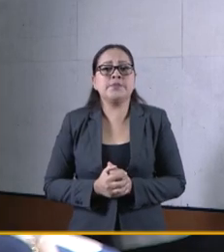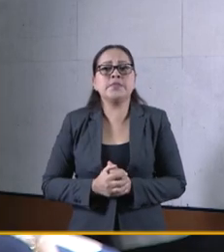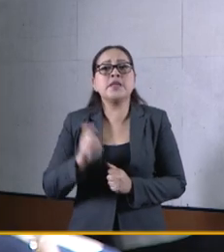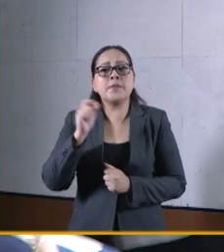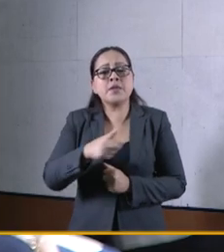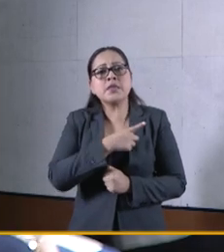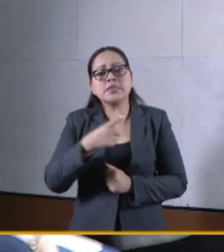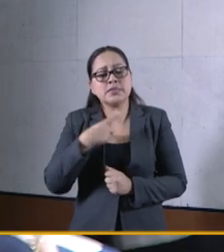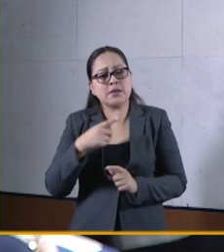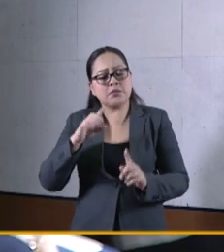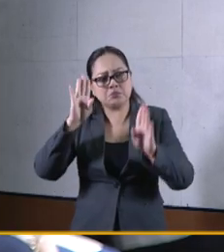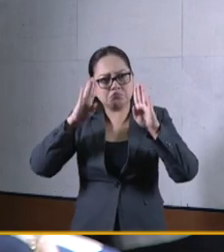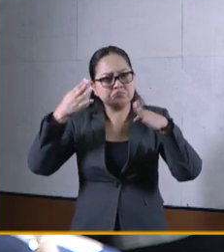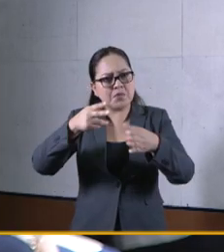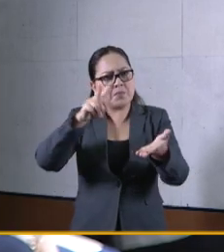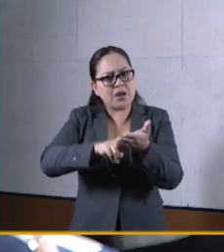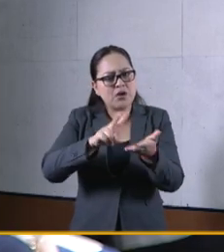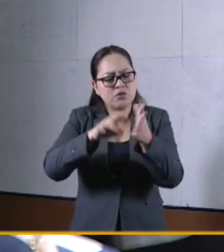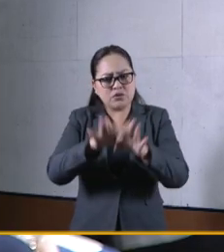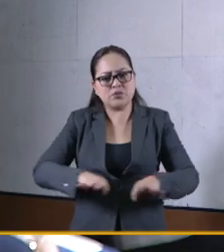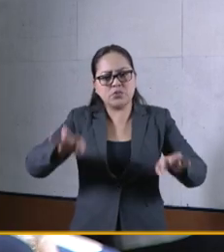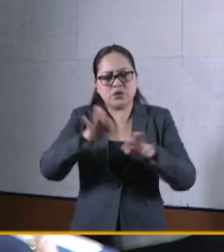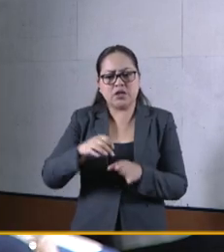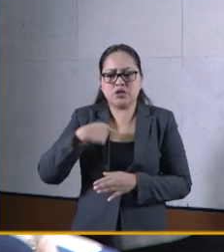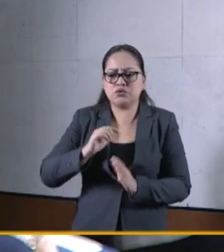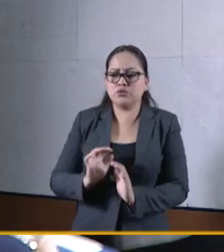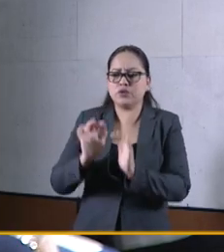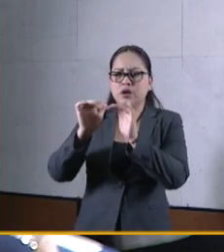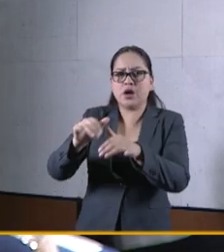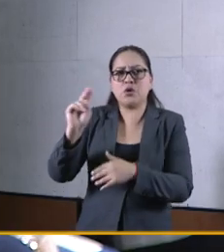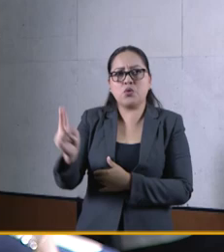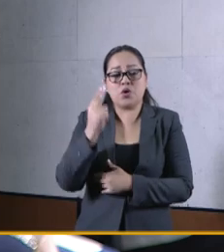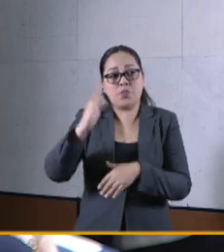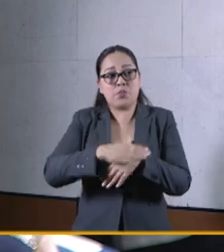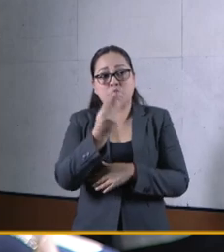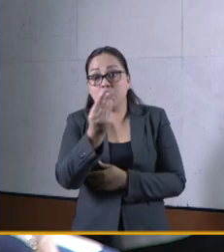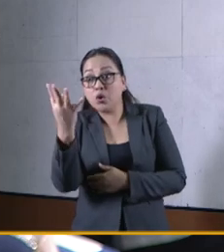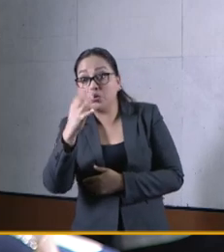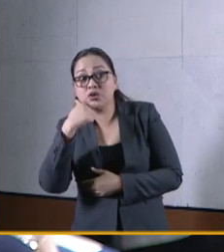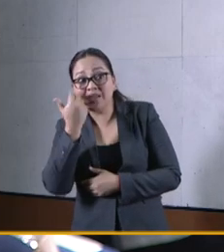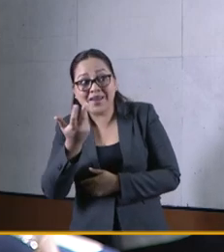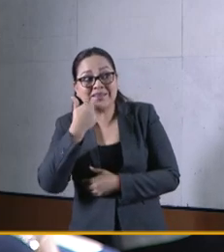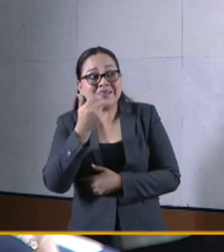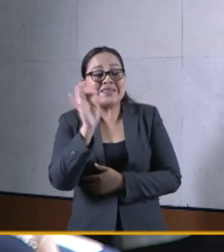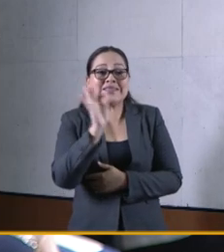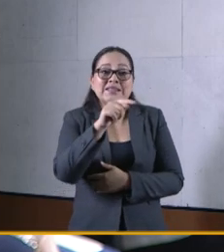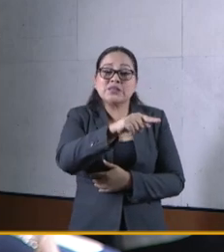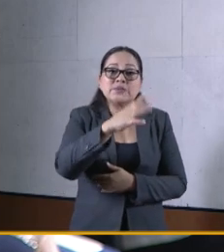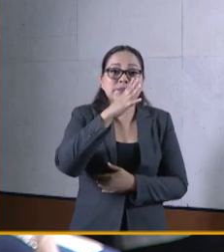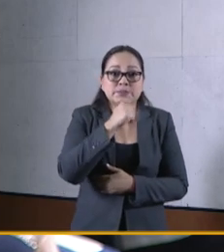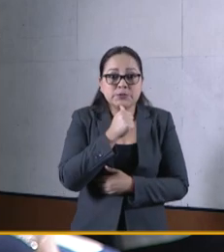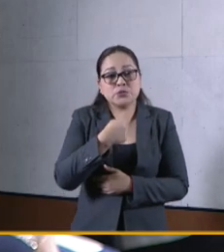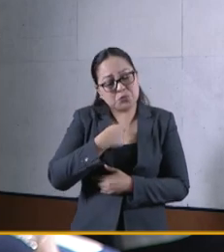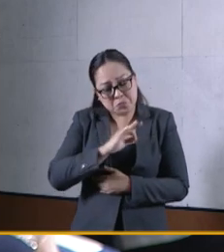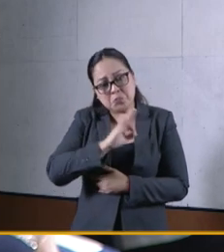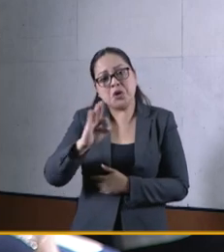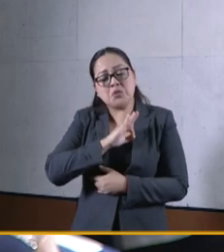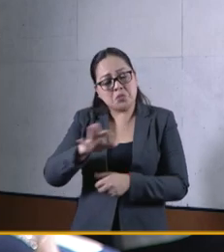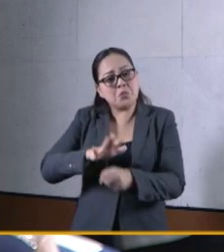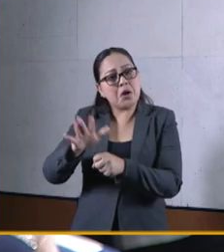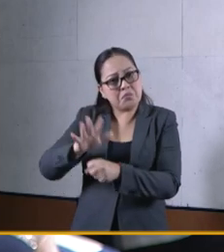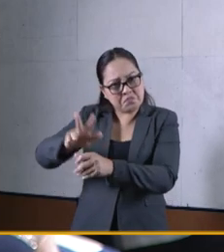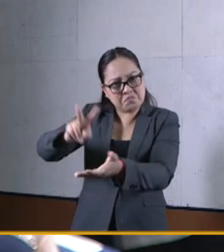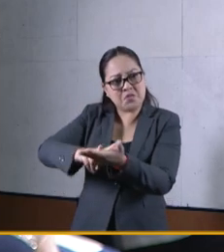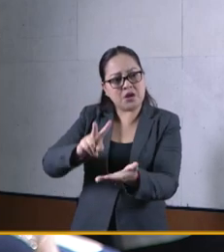darle importancia al lugar que nos hemos ganado porque cualquier otro joven lo querría una buena educación es un